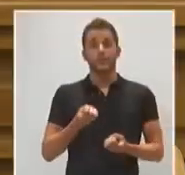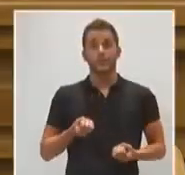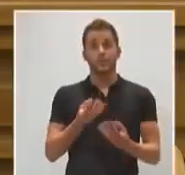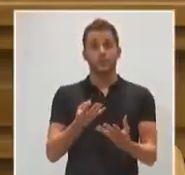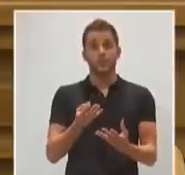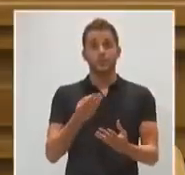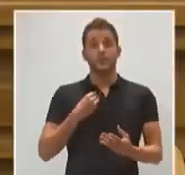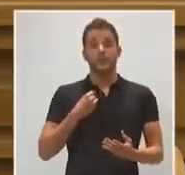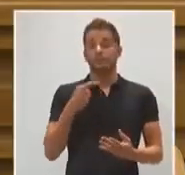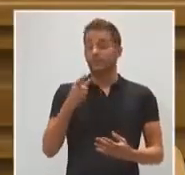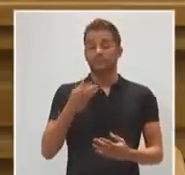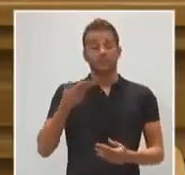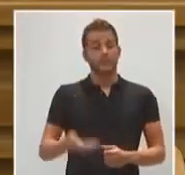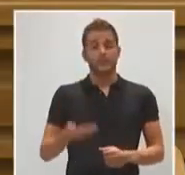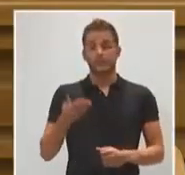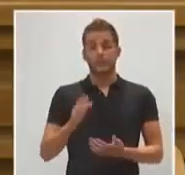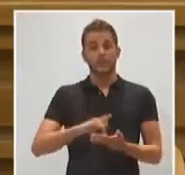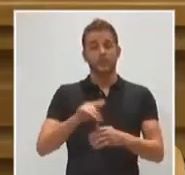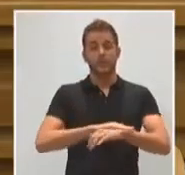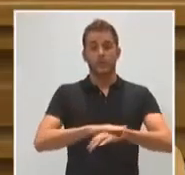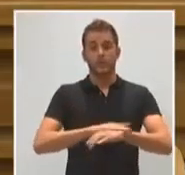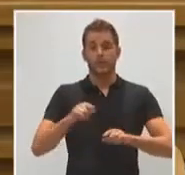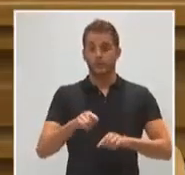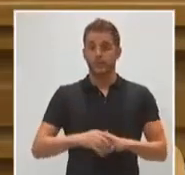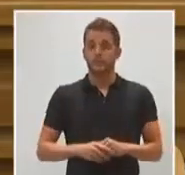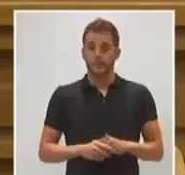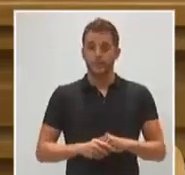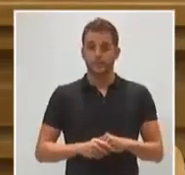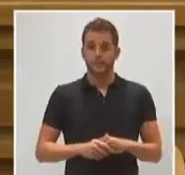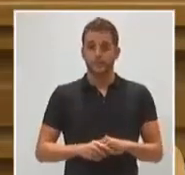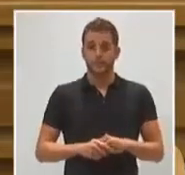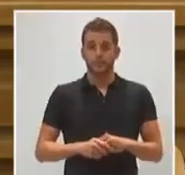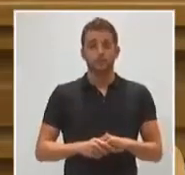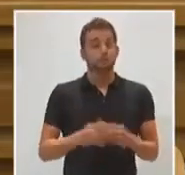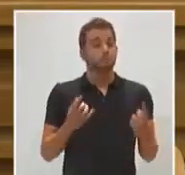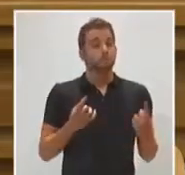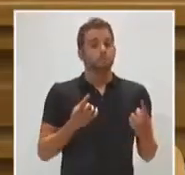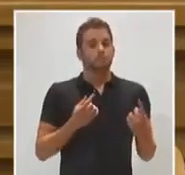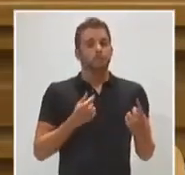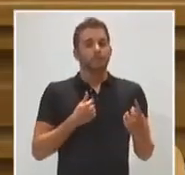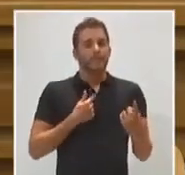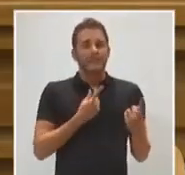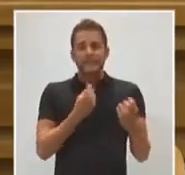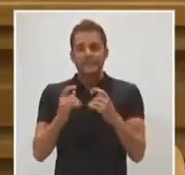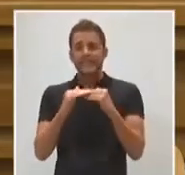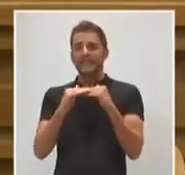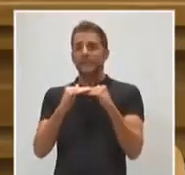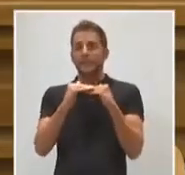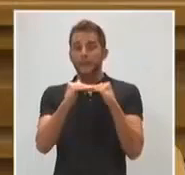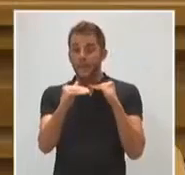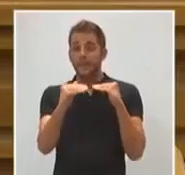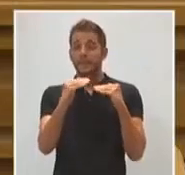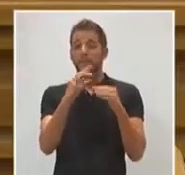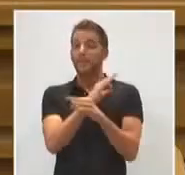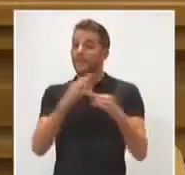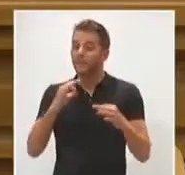una clave también de este gobierno me faltó la estabilidad perfecta en algún momento siendo